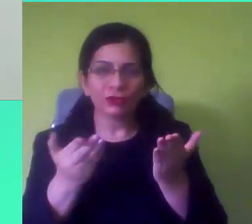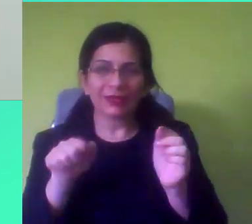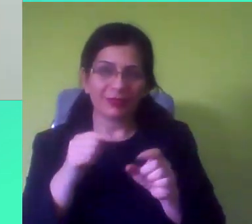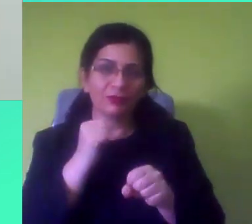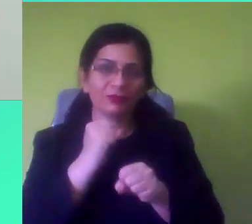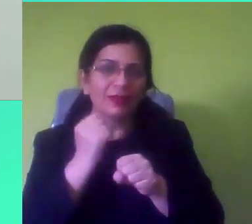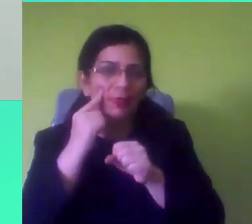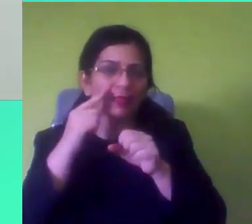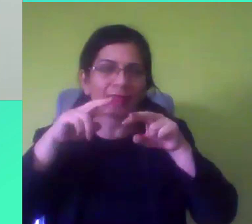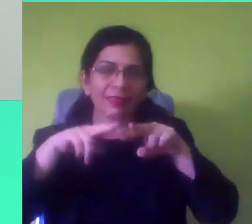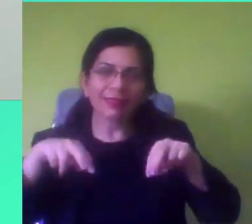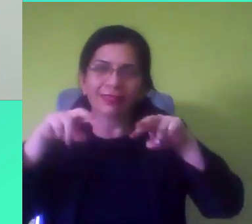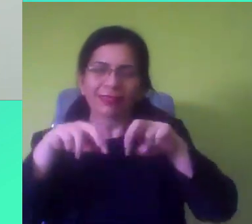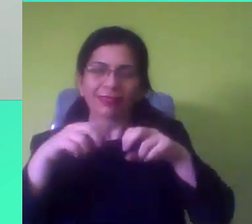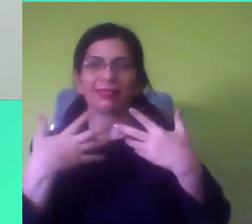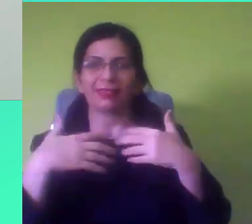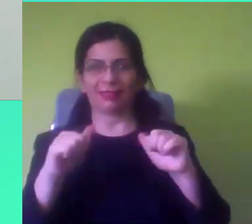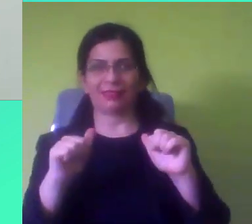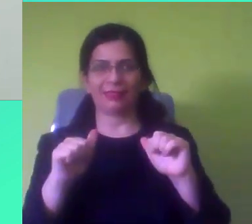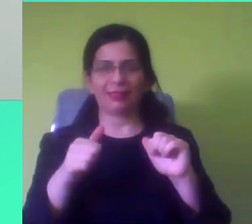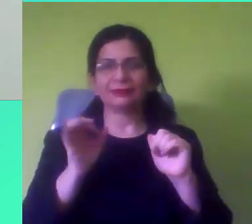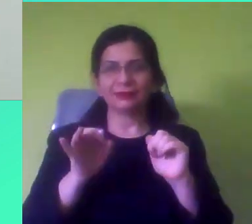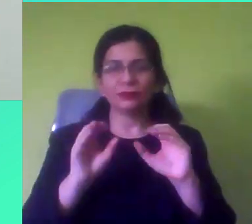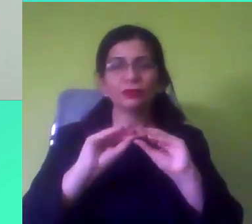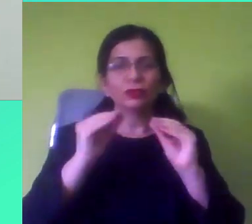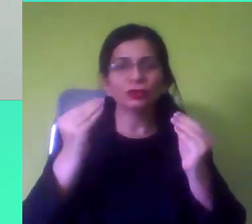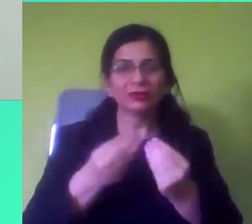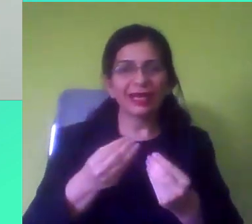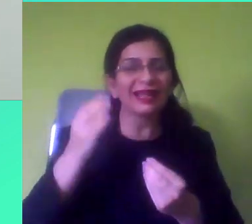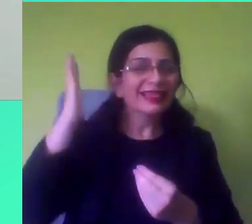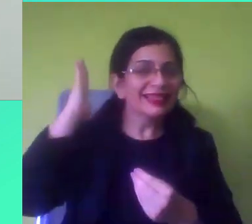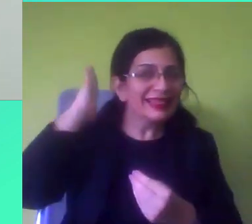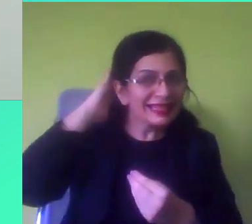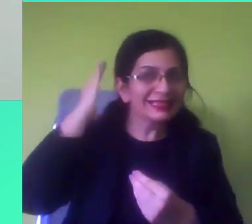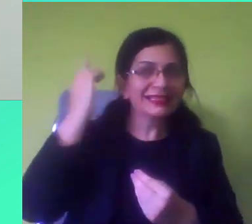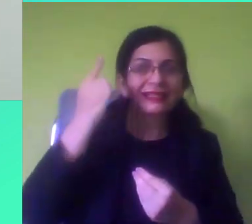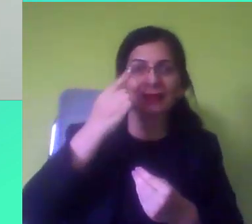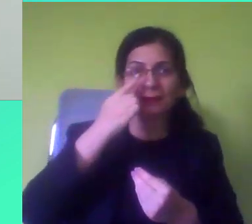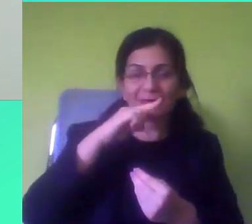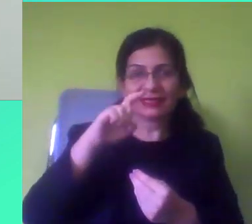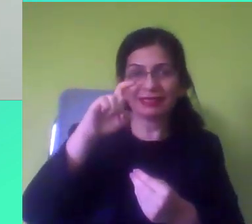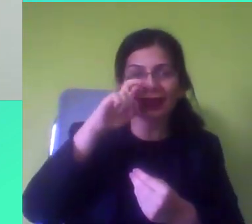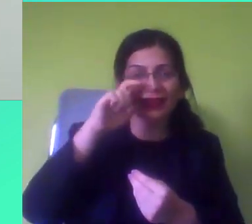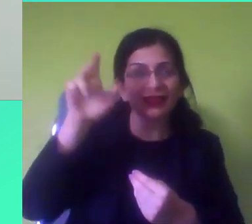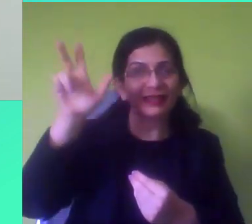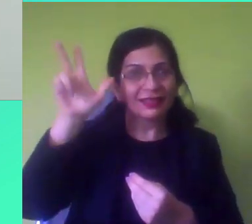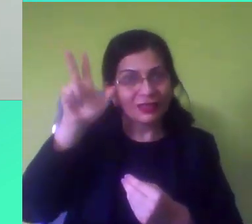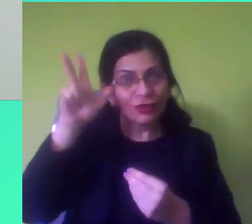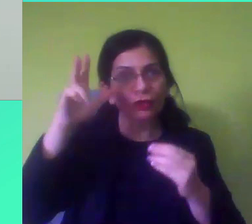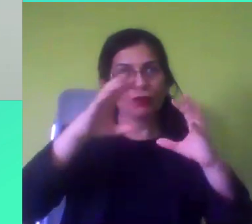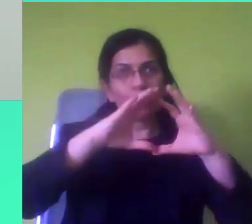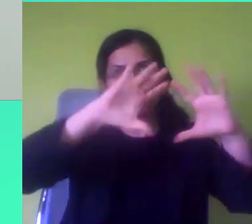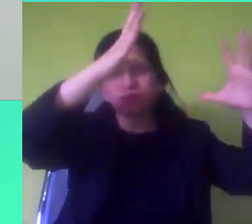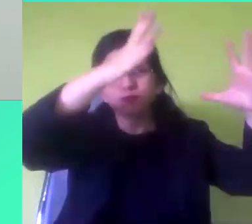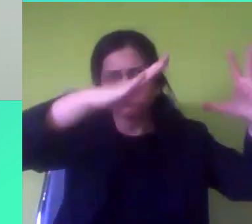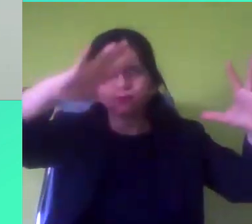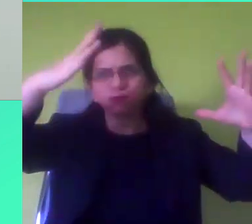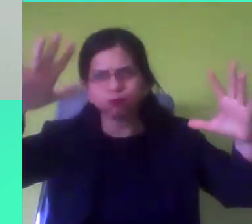trabajo realizado podemos saber que hoy en Argentina hay 16.078 glaciares que cubren una superficie